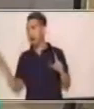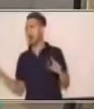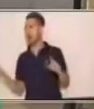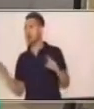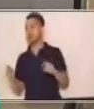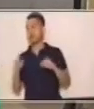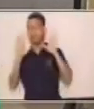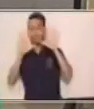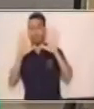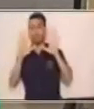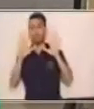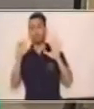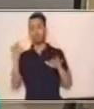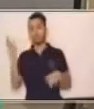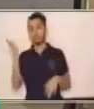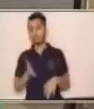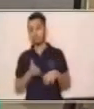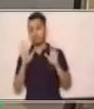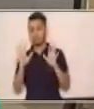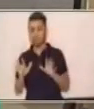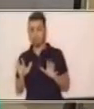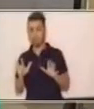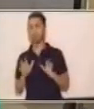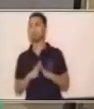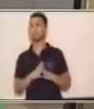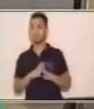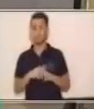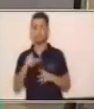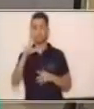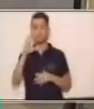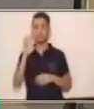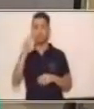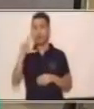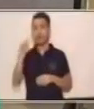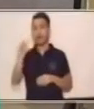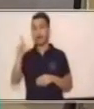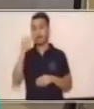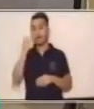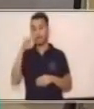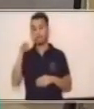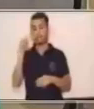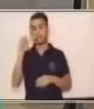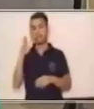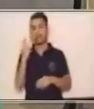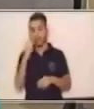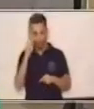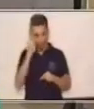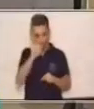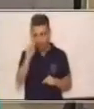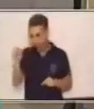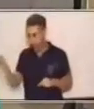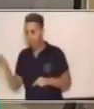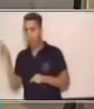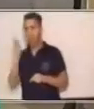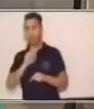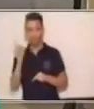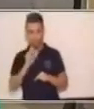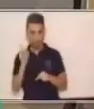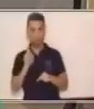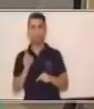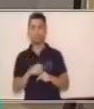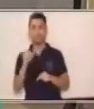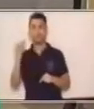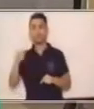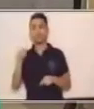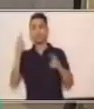con discapacidad, este tema le ayudará a ejercitar habilidades y destrezas como